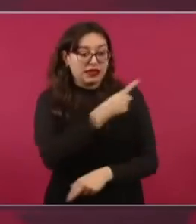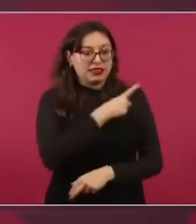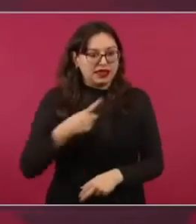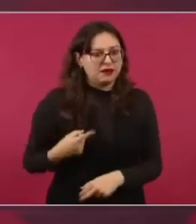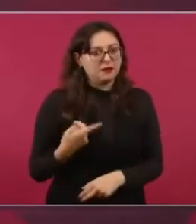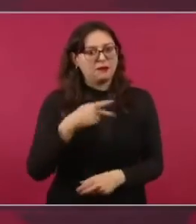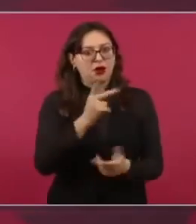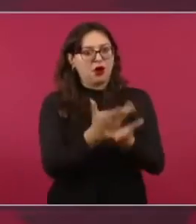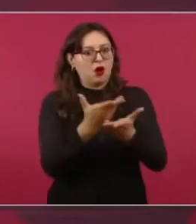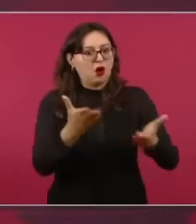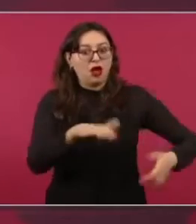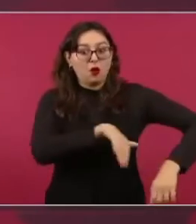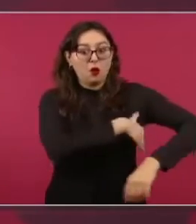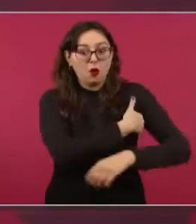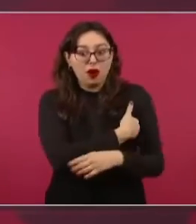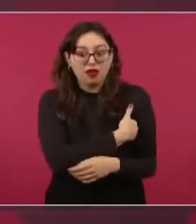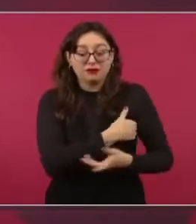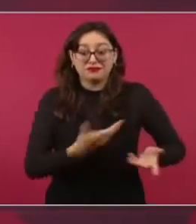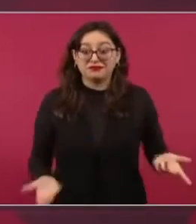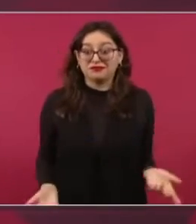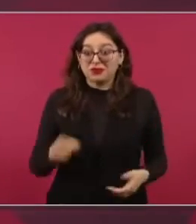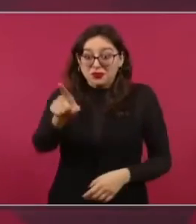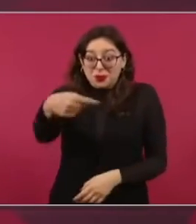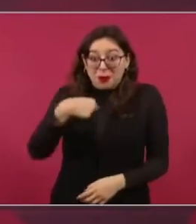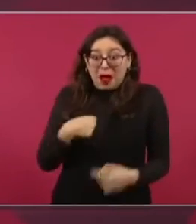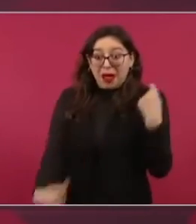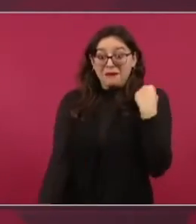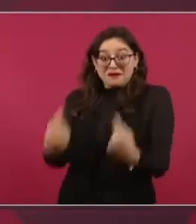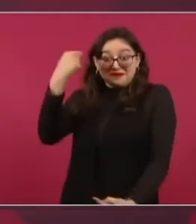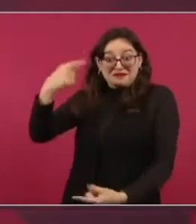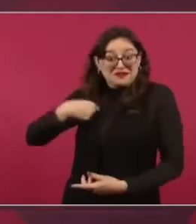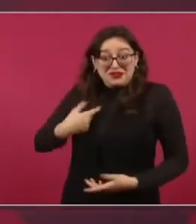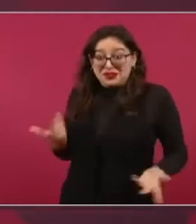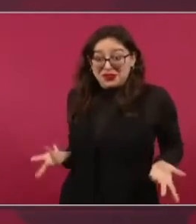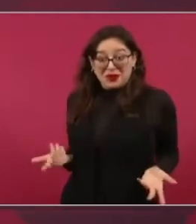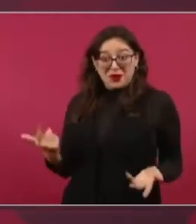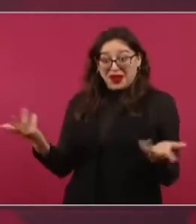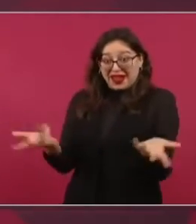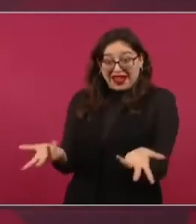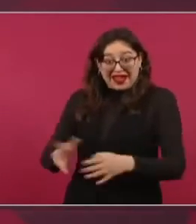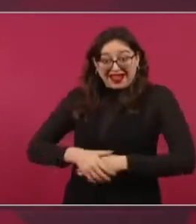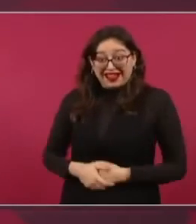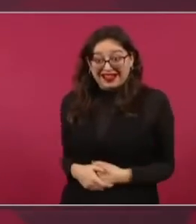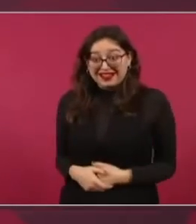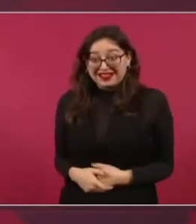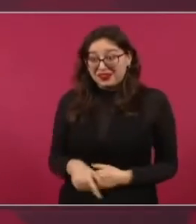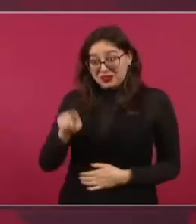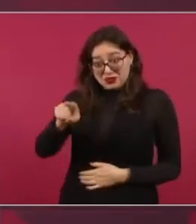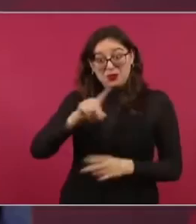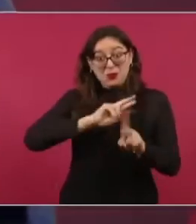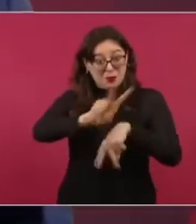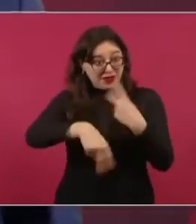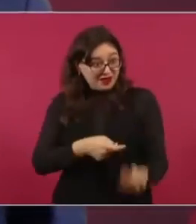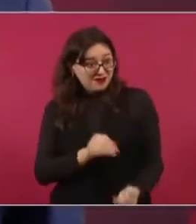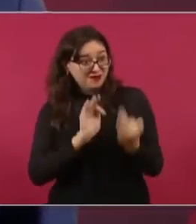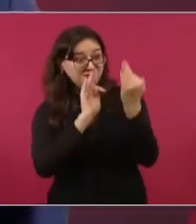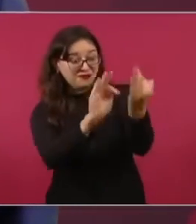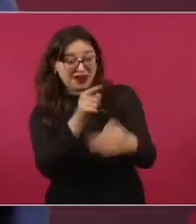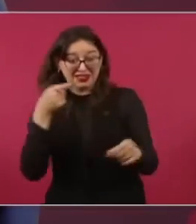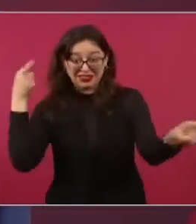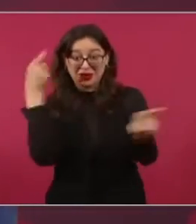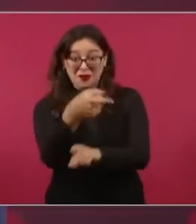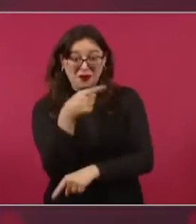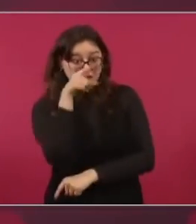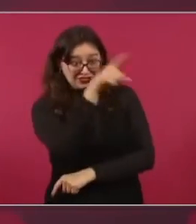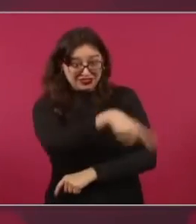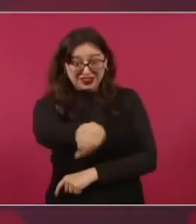que... No, le pregunto... No es a mí, o sea, hay que reclamarle a Claudio X González, ¿sí?, que es el